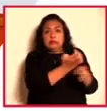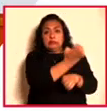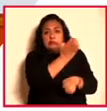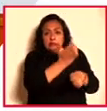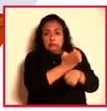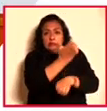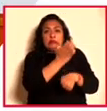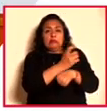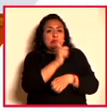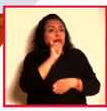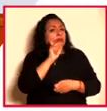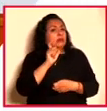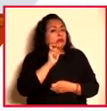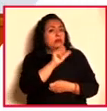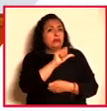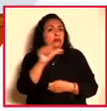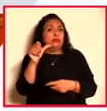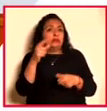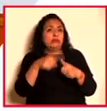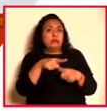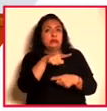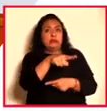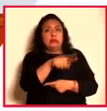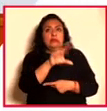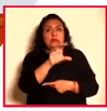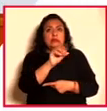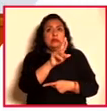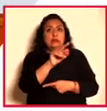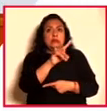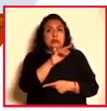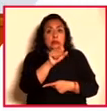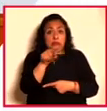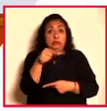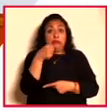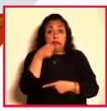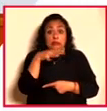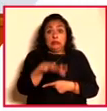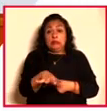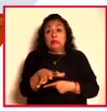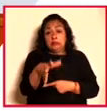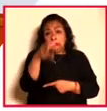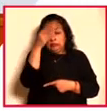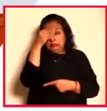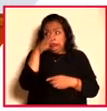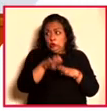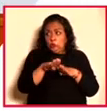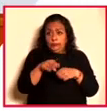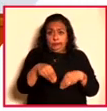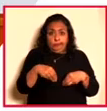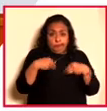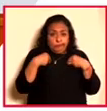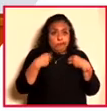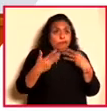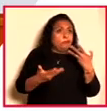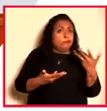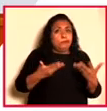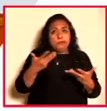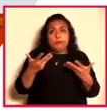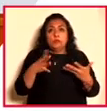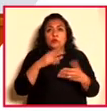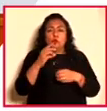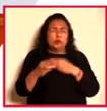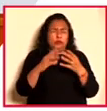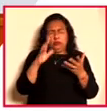sexual a Cortés, y que esta niña aprende a sobrevivir, aprende que está viviendo un mundo